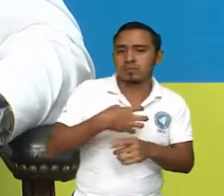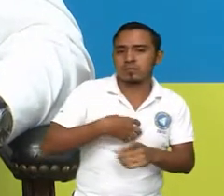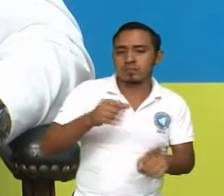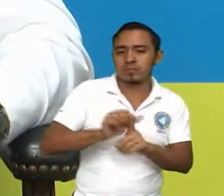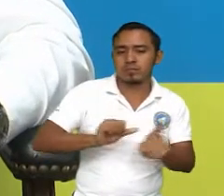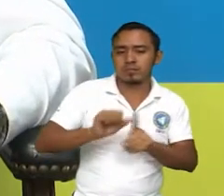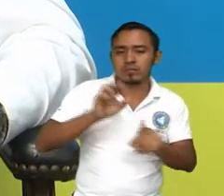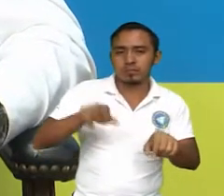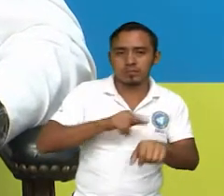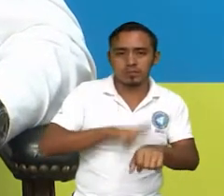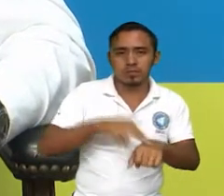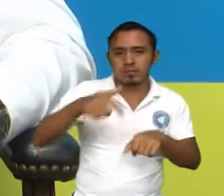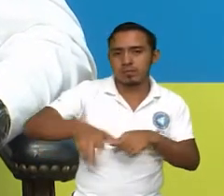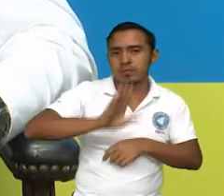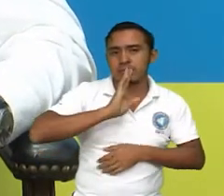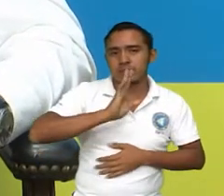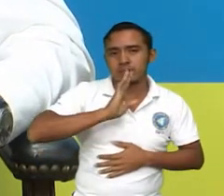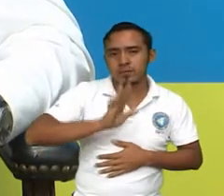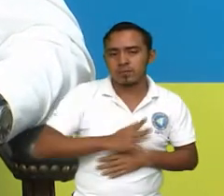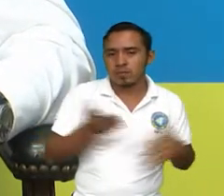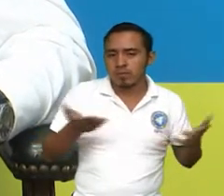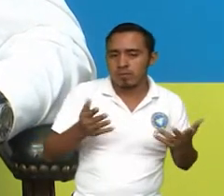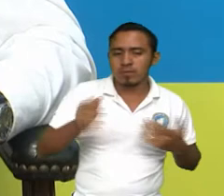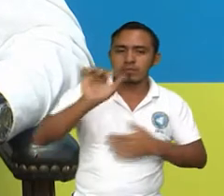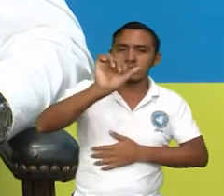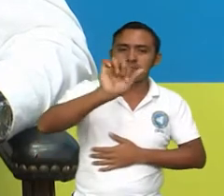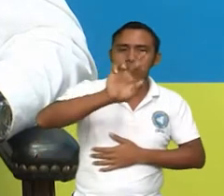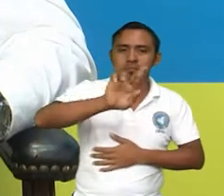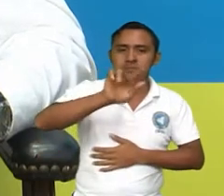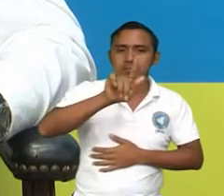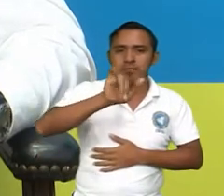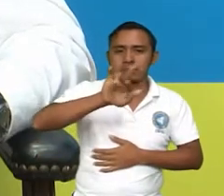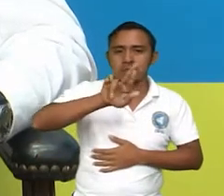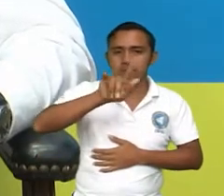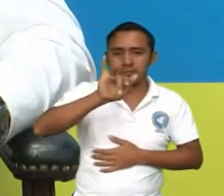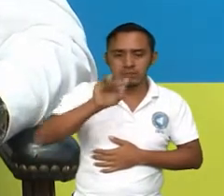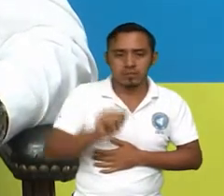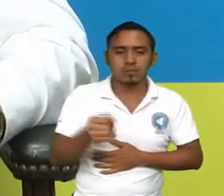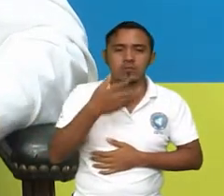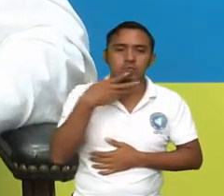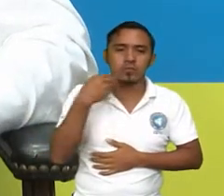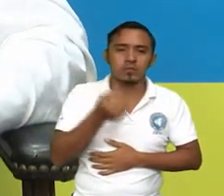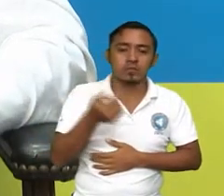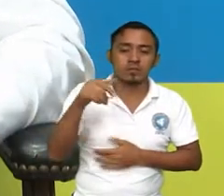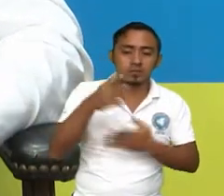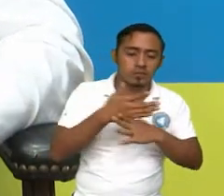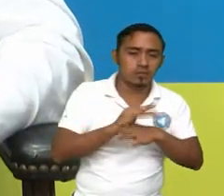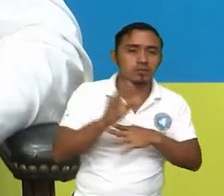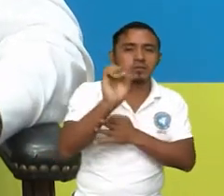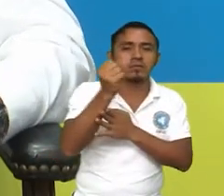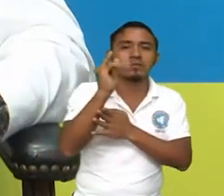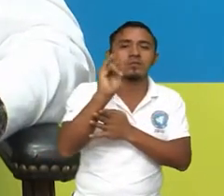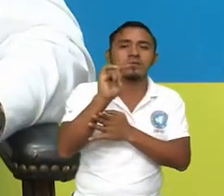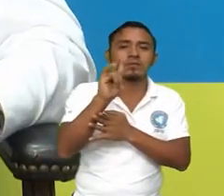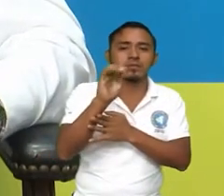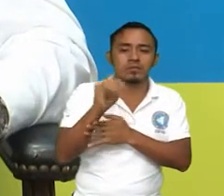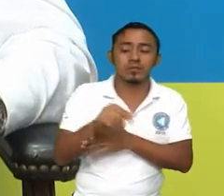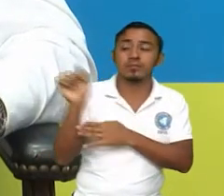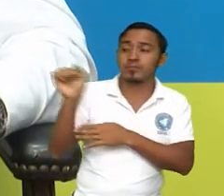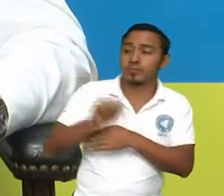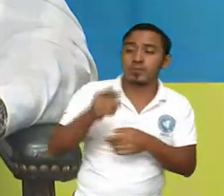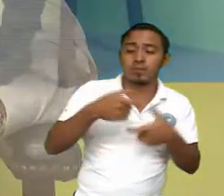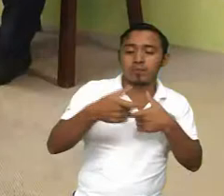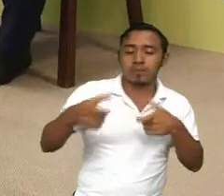hoy estamos hablando sobre la artritis juvenil y sus síntomas para ello tenemos como invitado al doctor piero